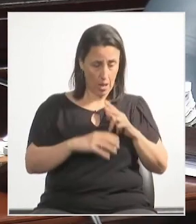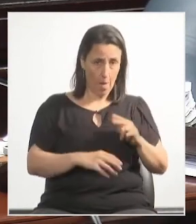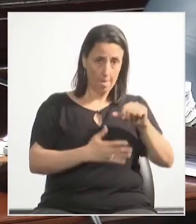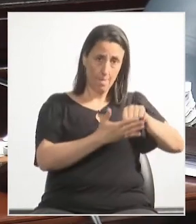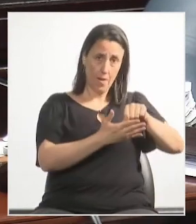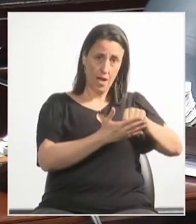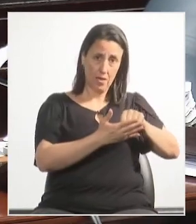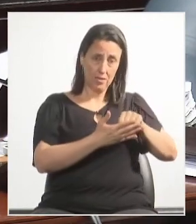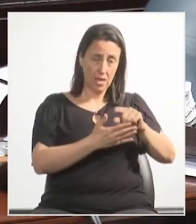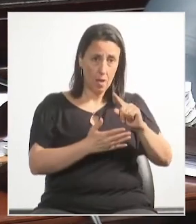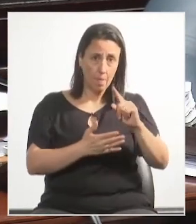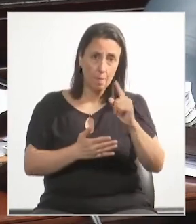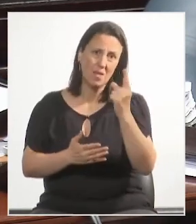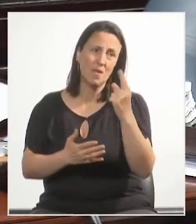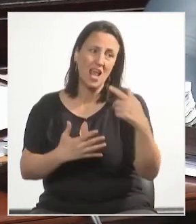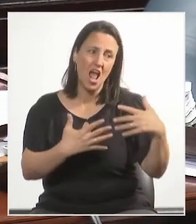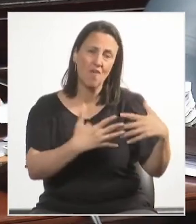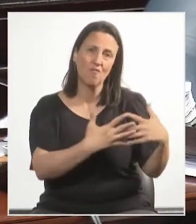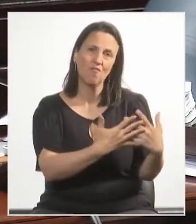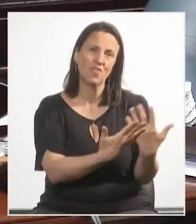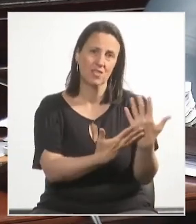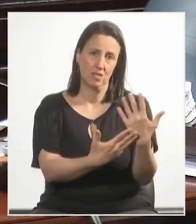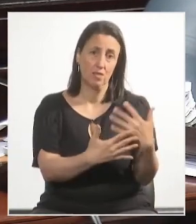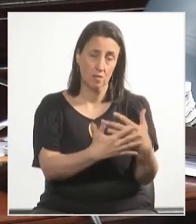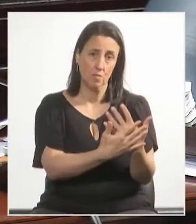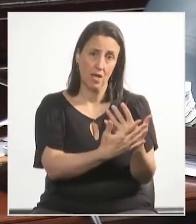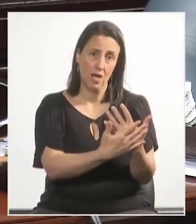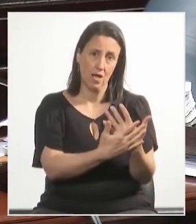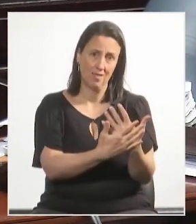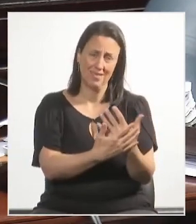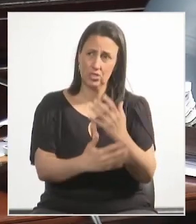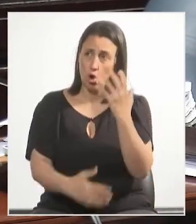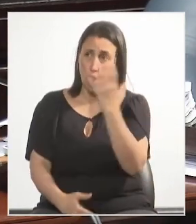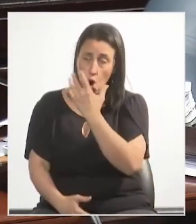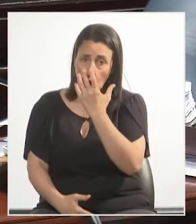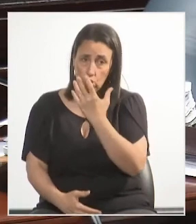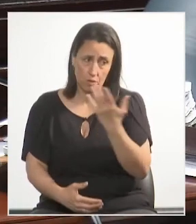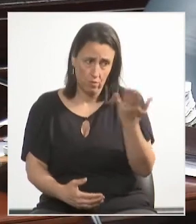y principal de las víctimas de esa barbarie.